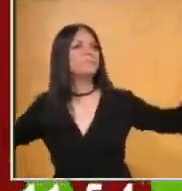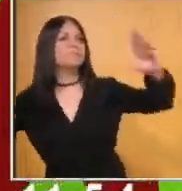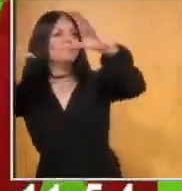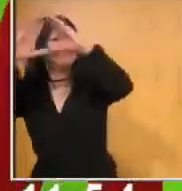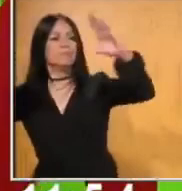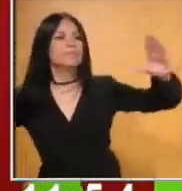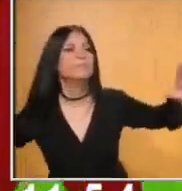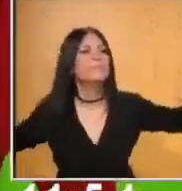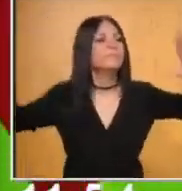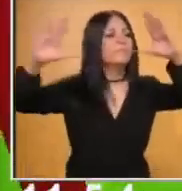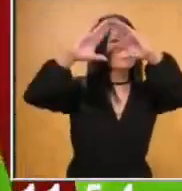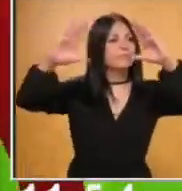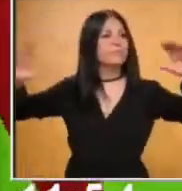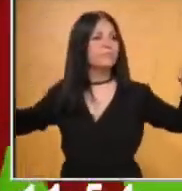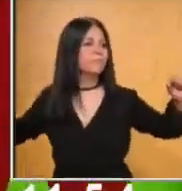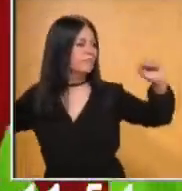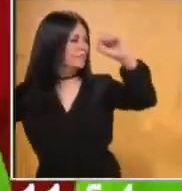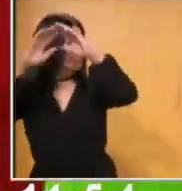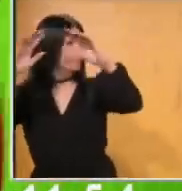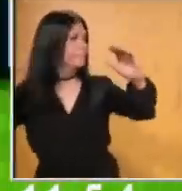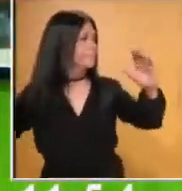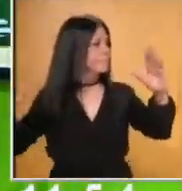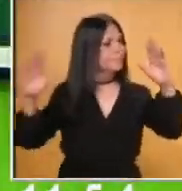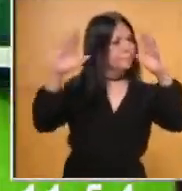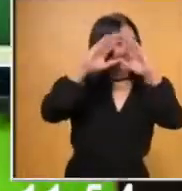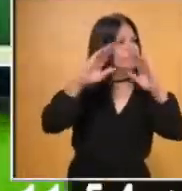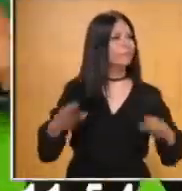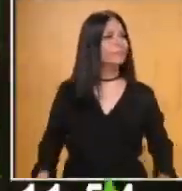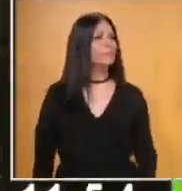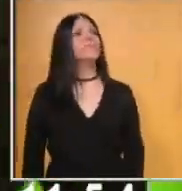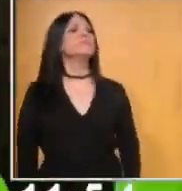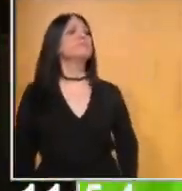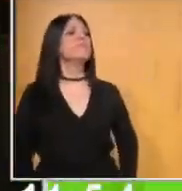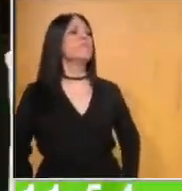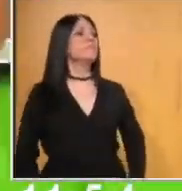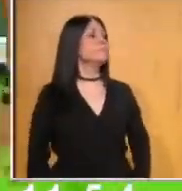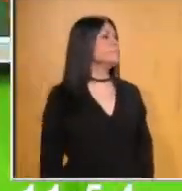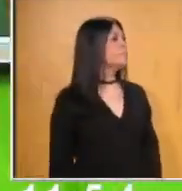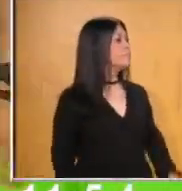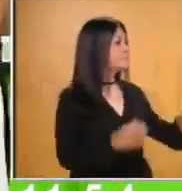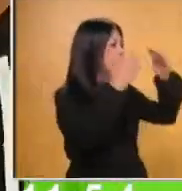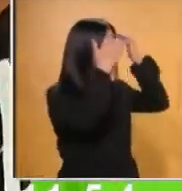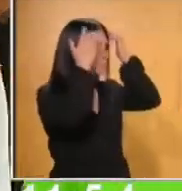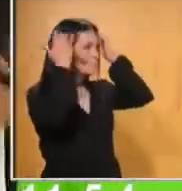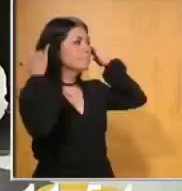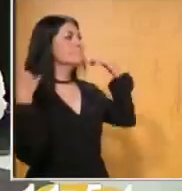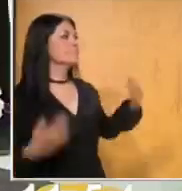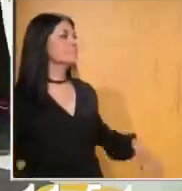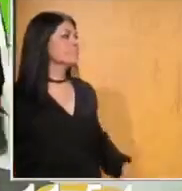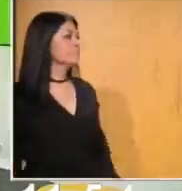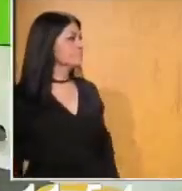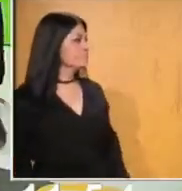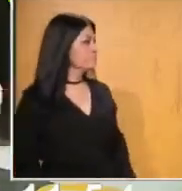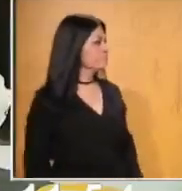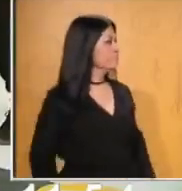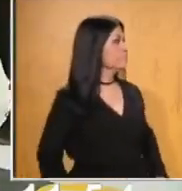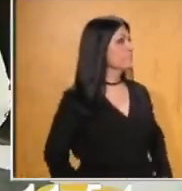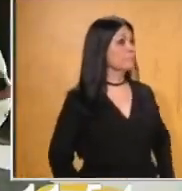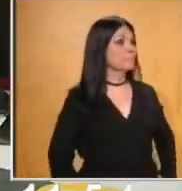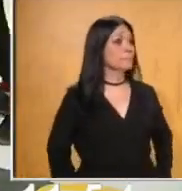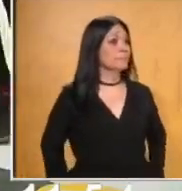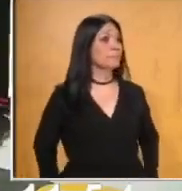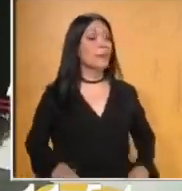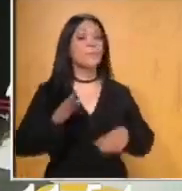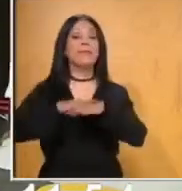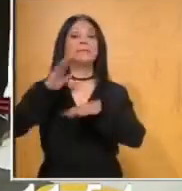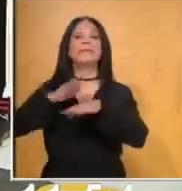musicalizada. Venga. Venga, muy bien. ¿Cómo nos sentimos, maestra? Muy bien. Ok, vamos a continuar con